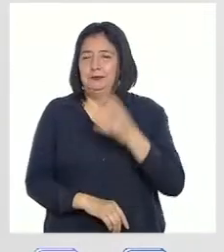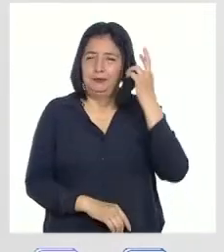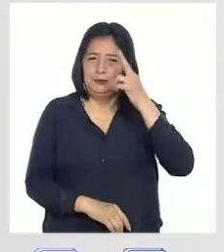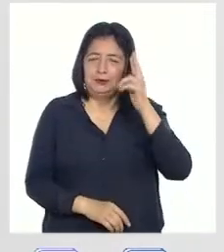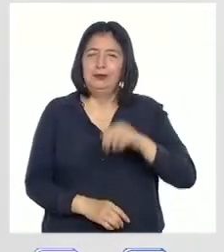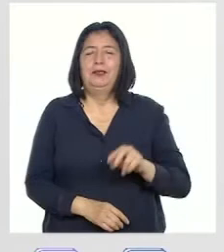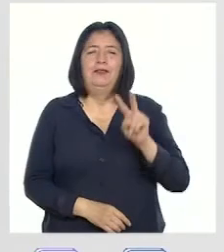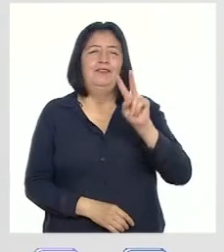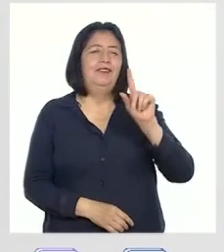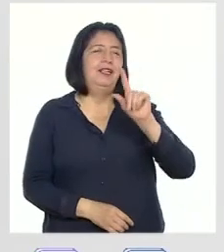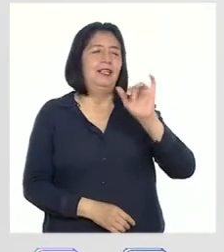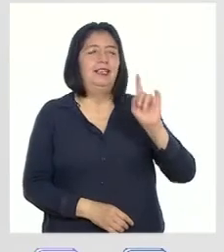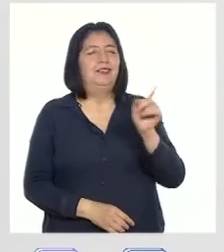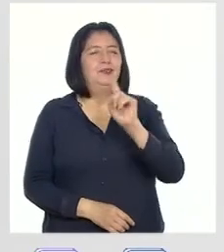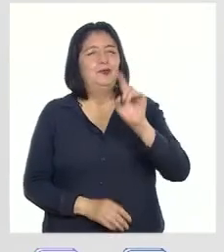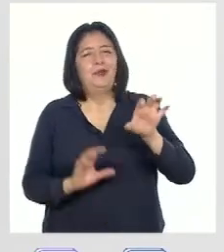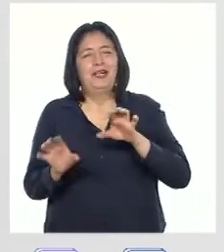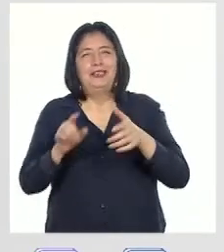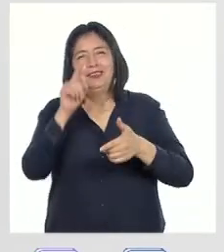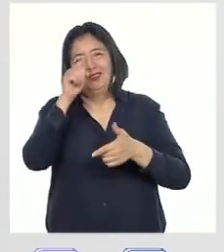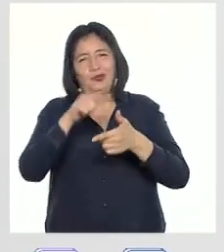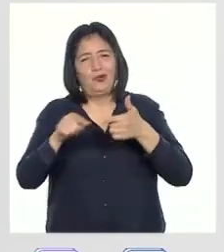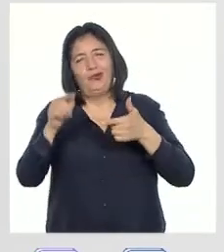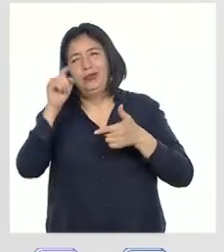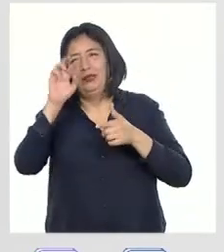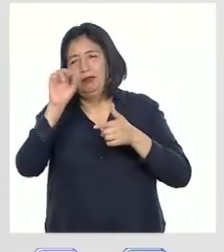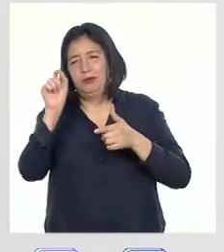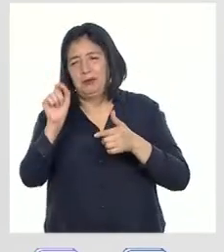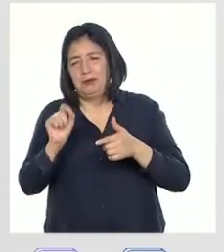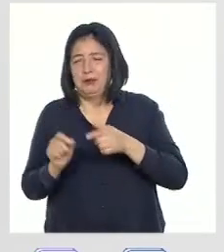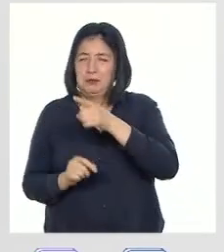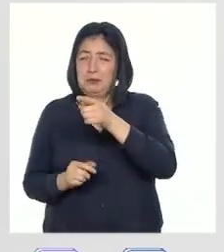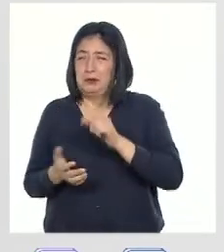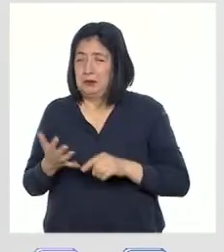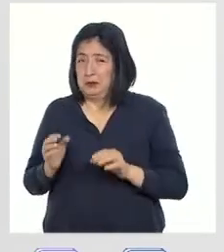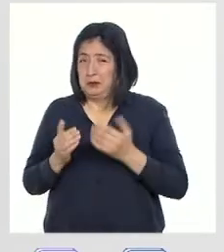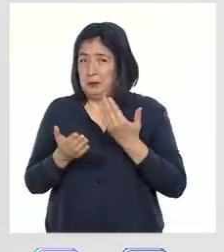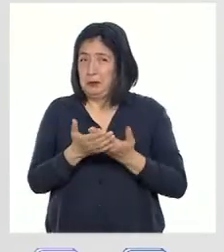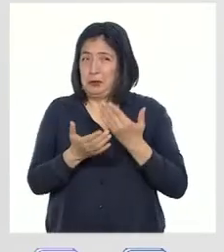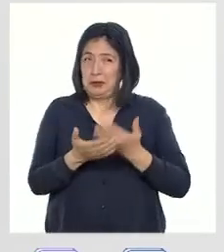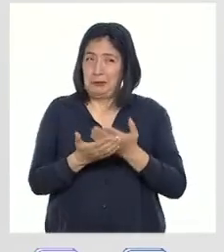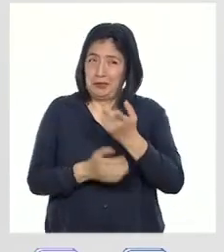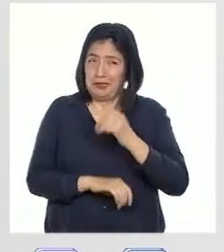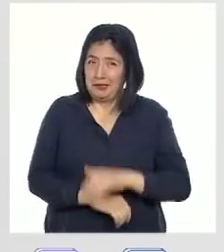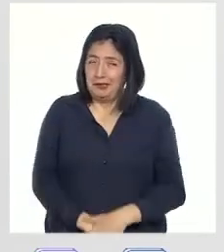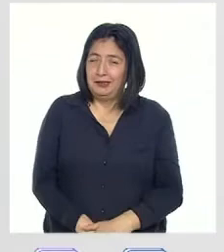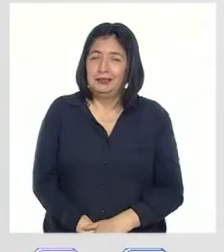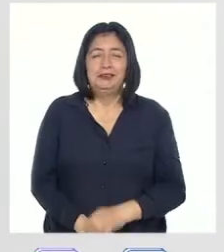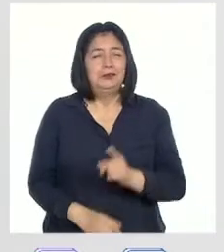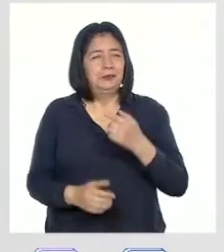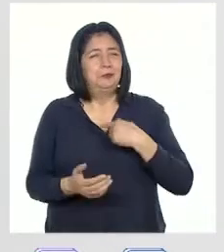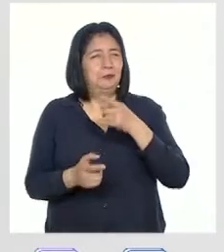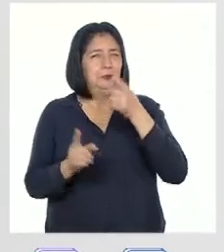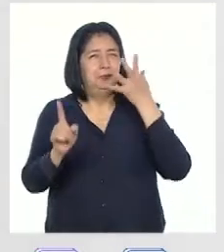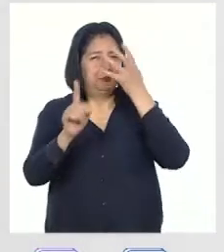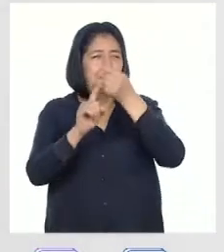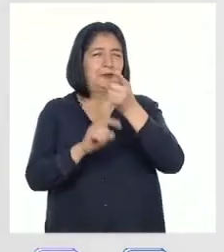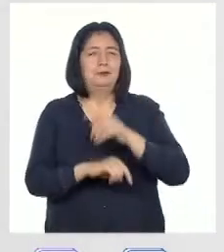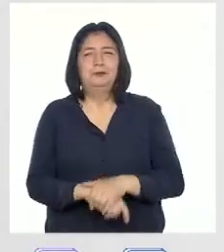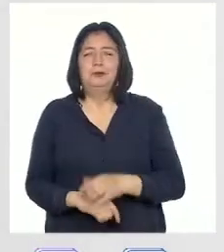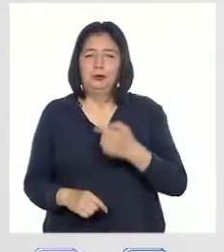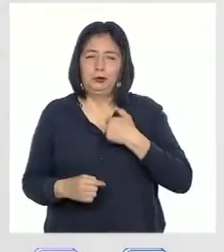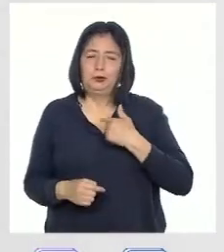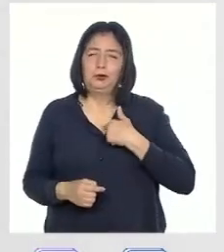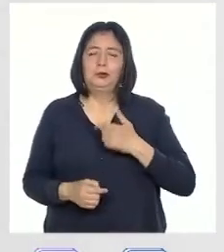eso Valesnova ya no hace toda la división. ¿Te parece si la ponemos a prueba, Patricia? Te propongo un reto.